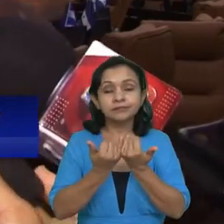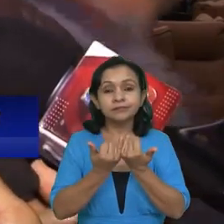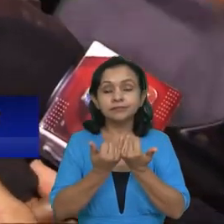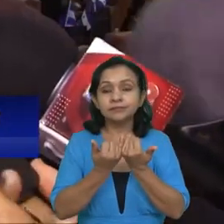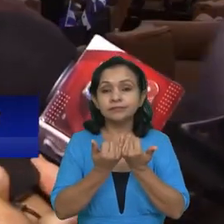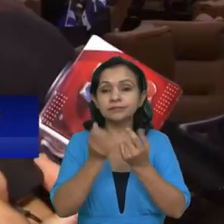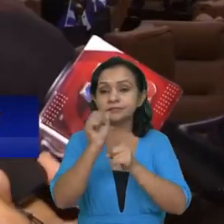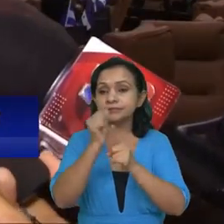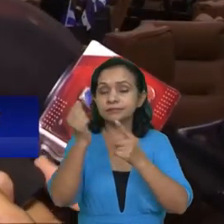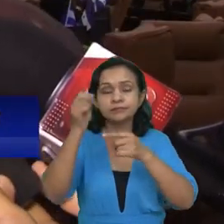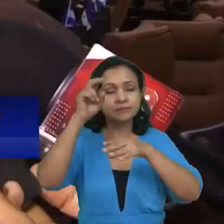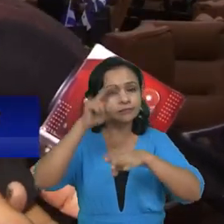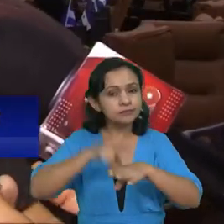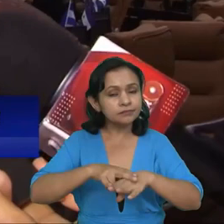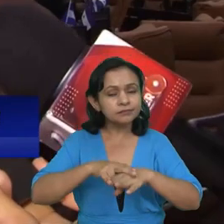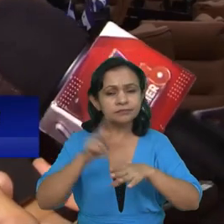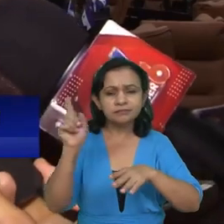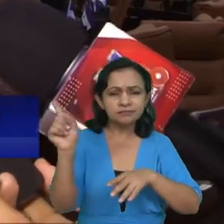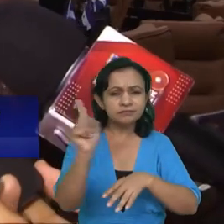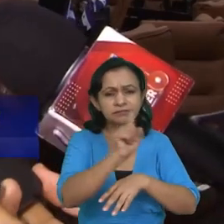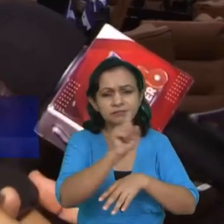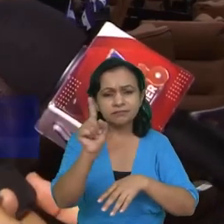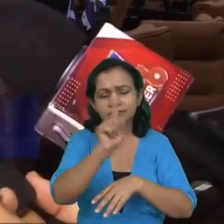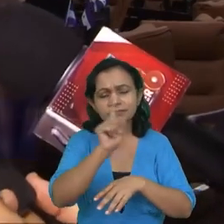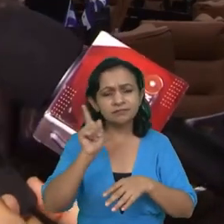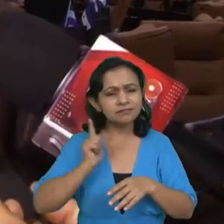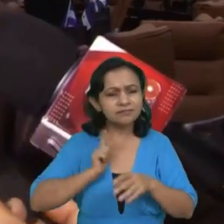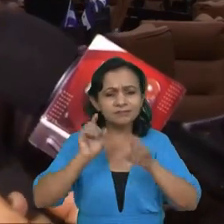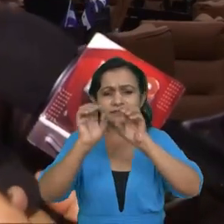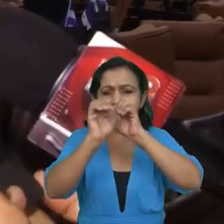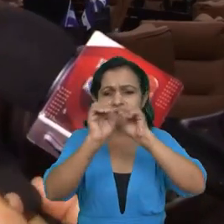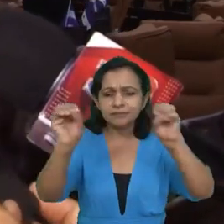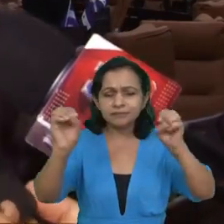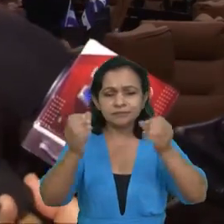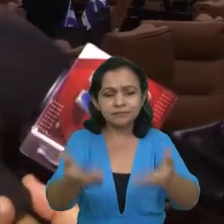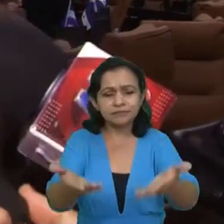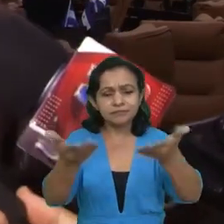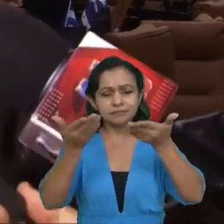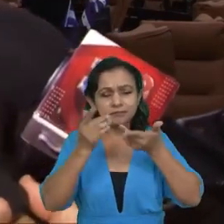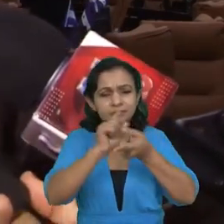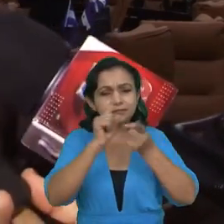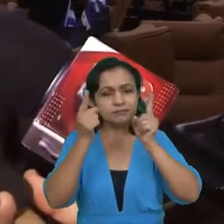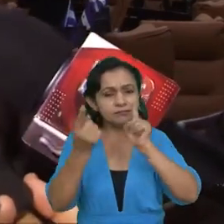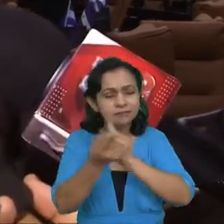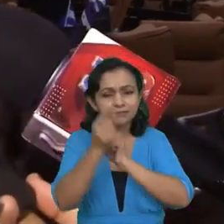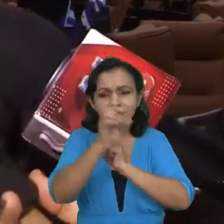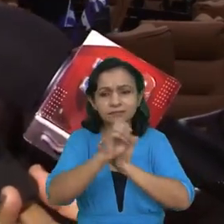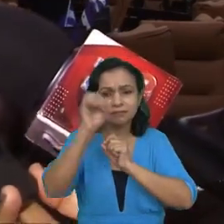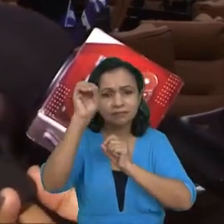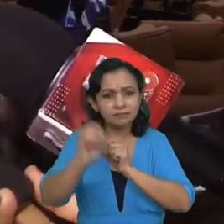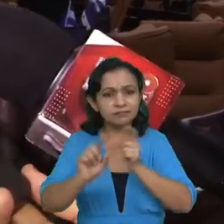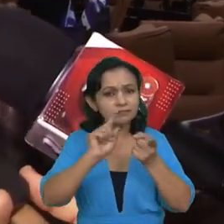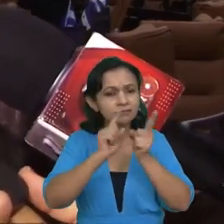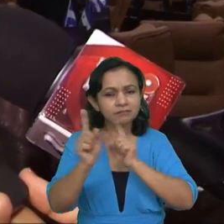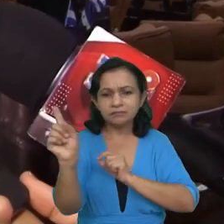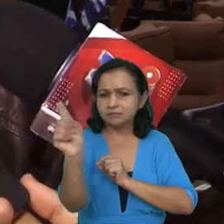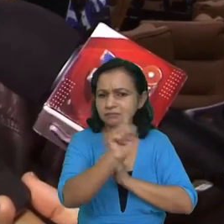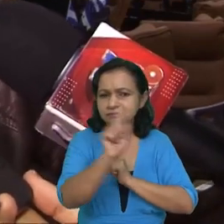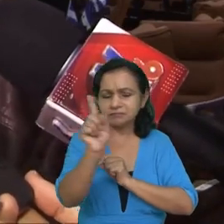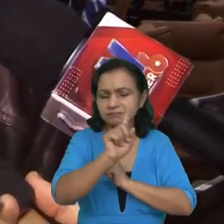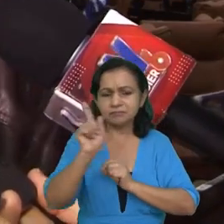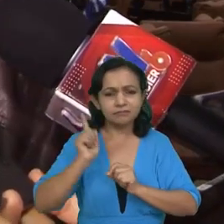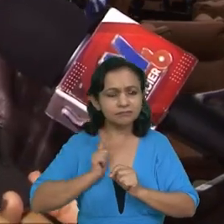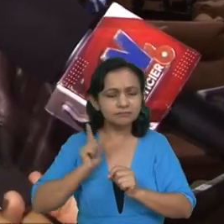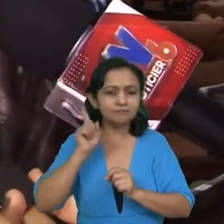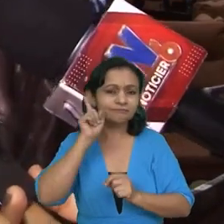no existe ninguna propuesta de reforma fiscal no existe